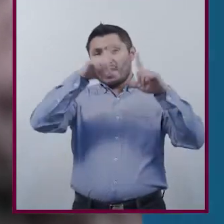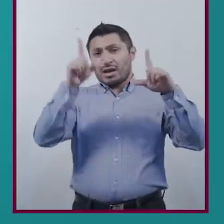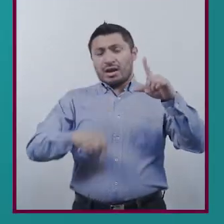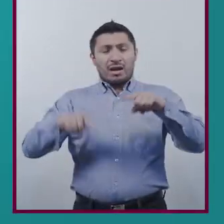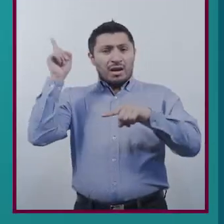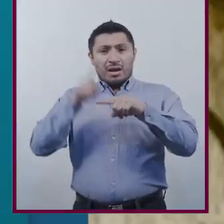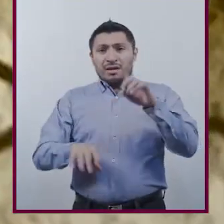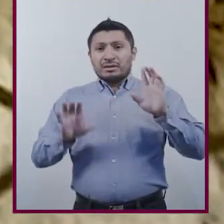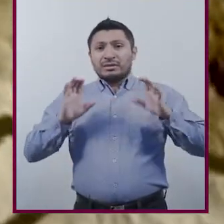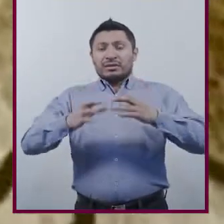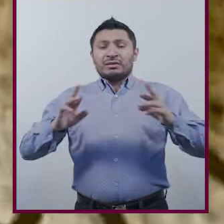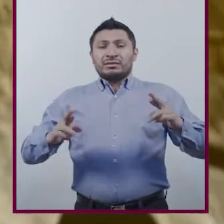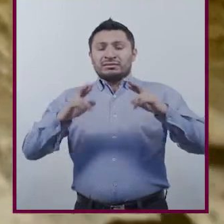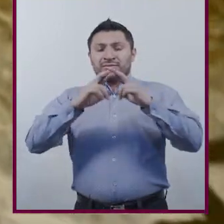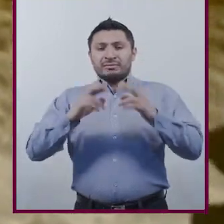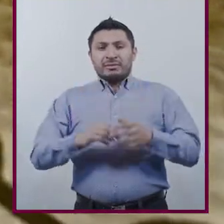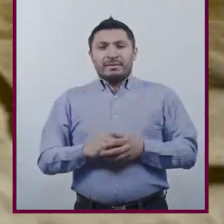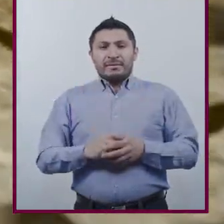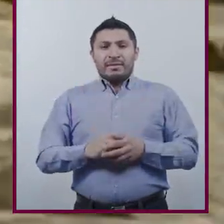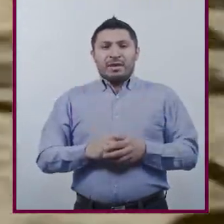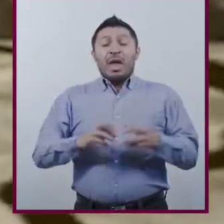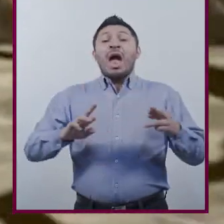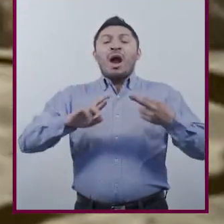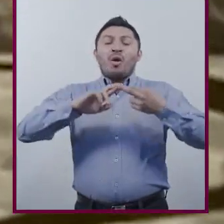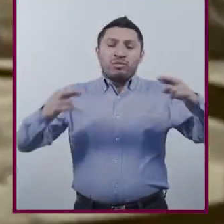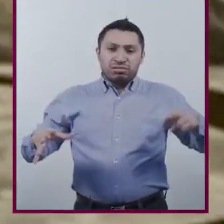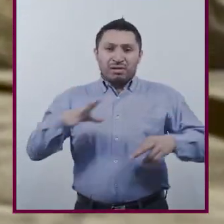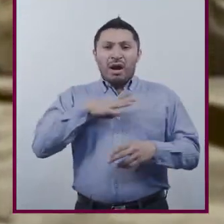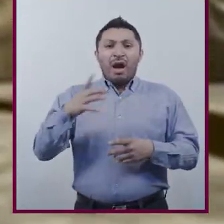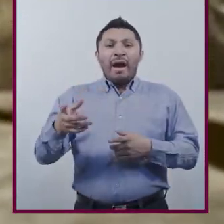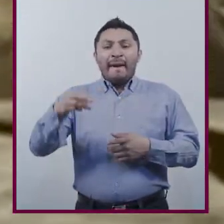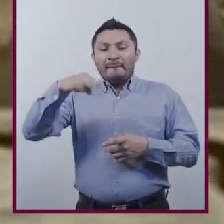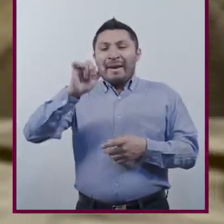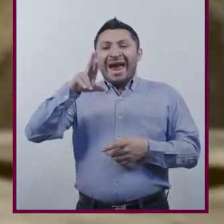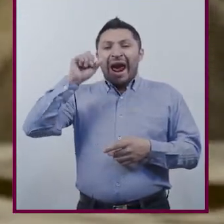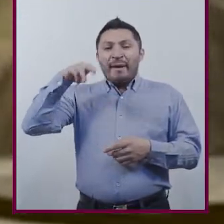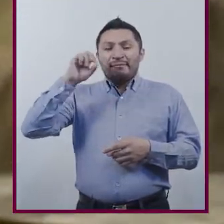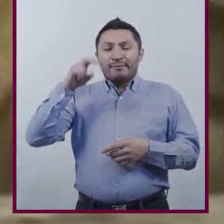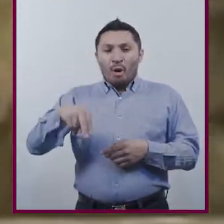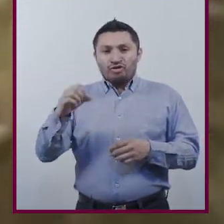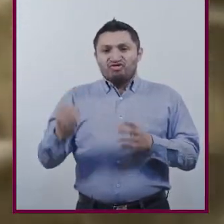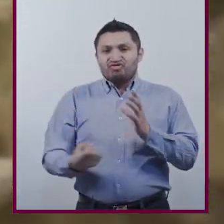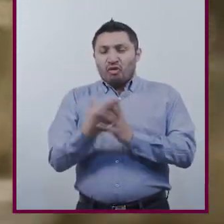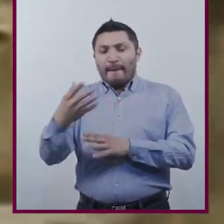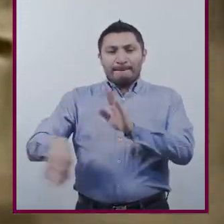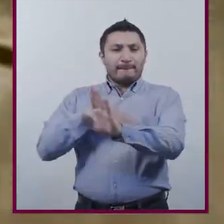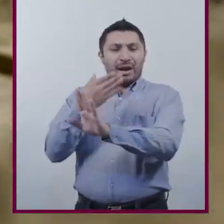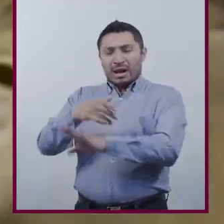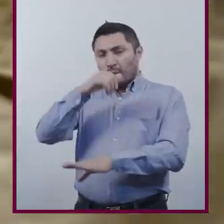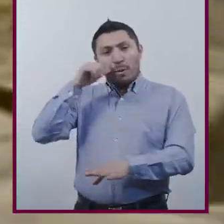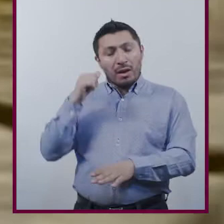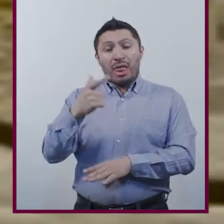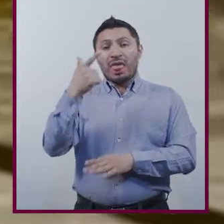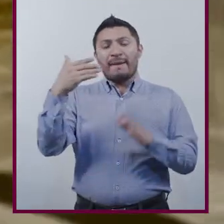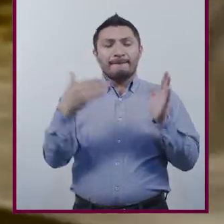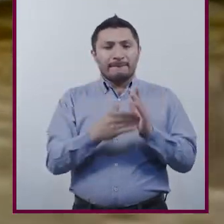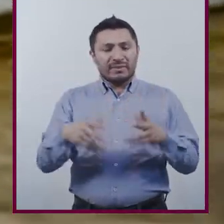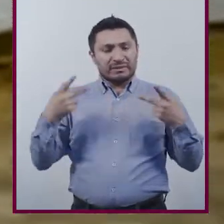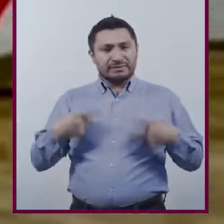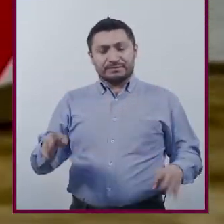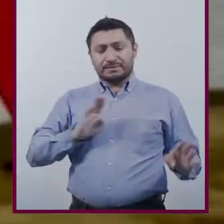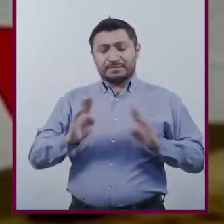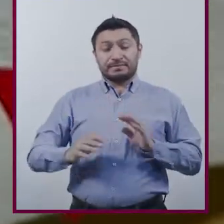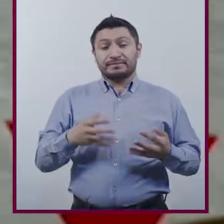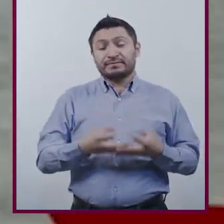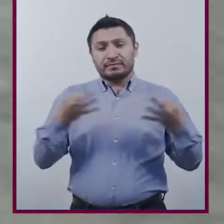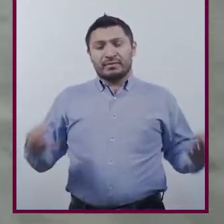comunidades religiosas. Con los recursos que obtuvo, Miramón lanzó un nuevo ataque a Juárez con 7,000 hombres por